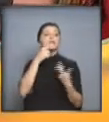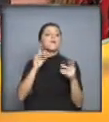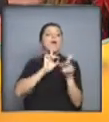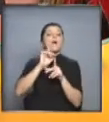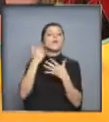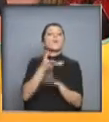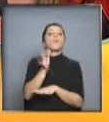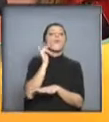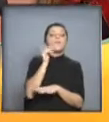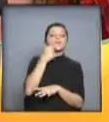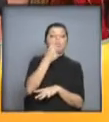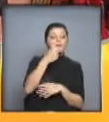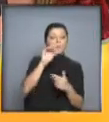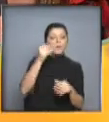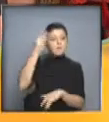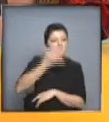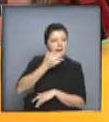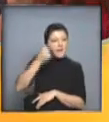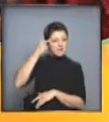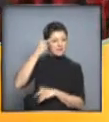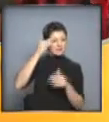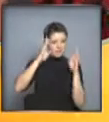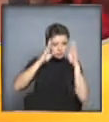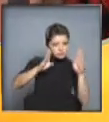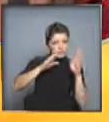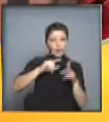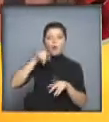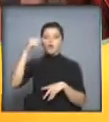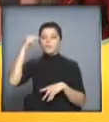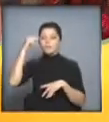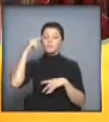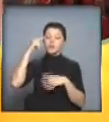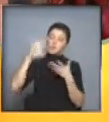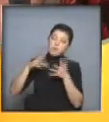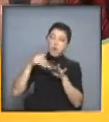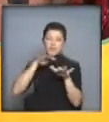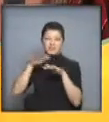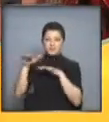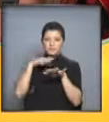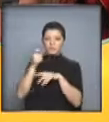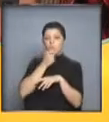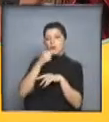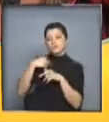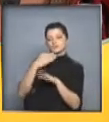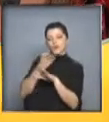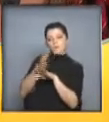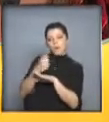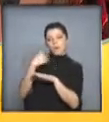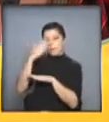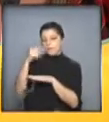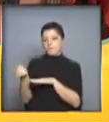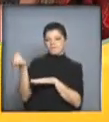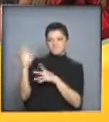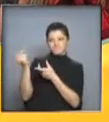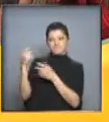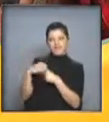y cuántos son los chicos que lo hacen porque el contexto lo lleva a, que tiene mucho que ver con cosas que le dan extras a lo que ellos piensan.